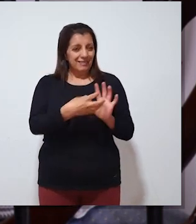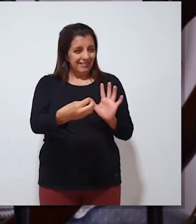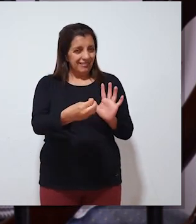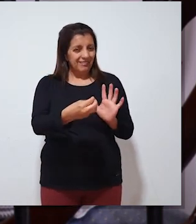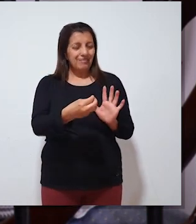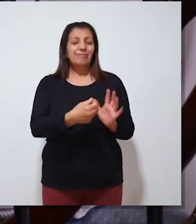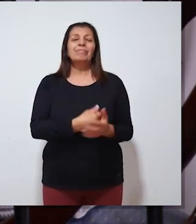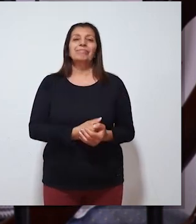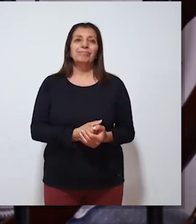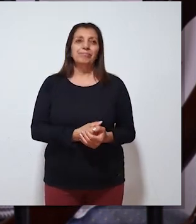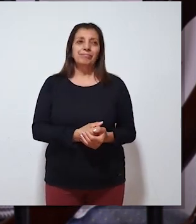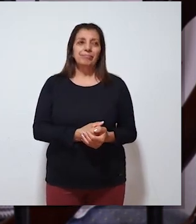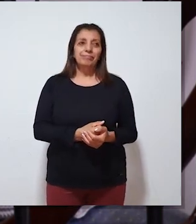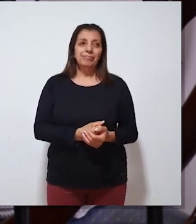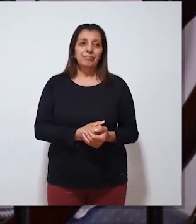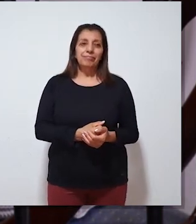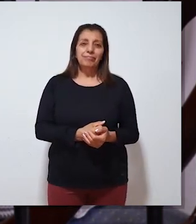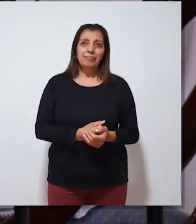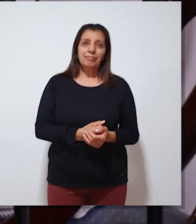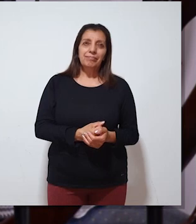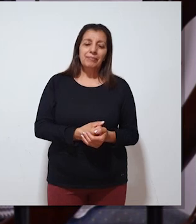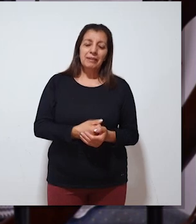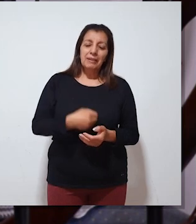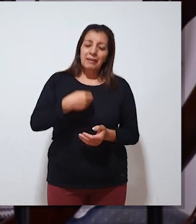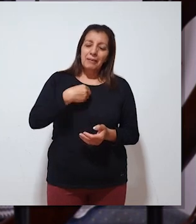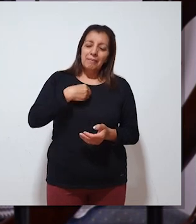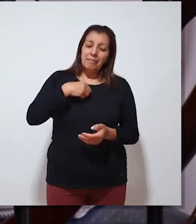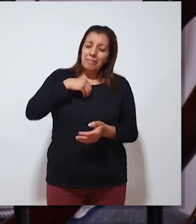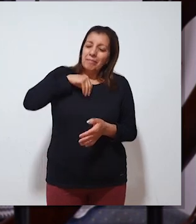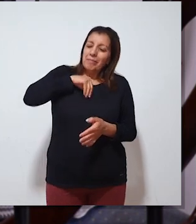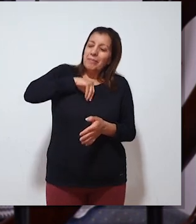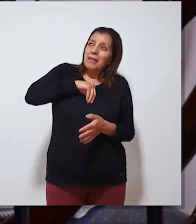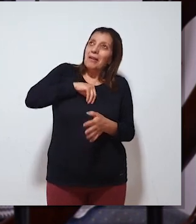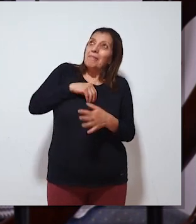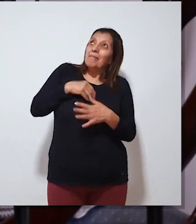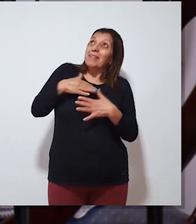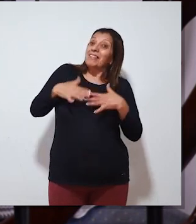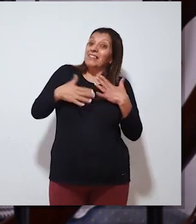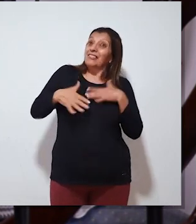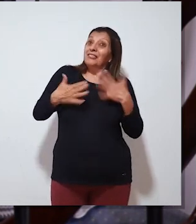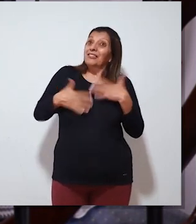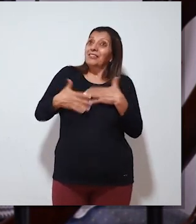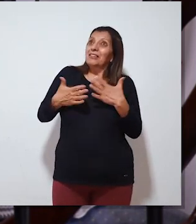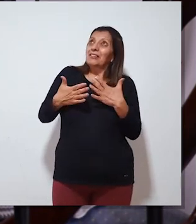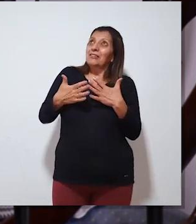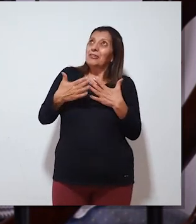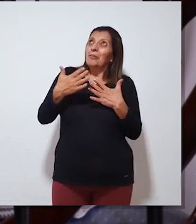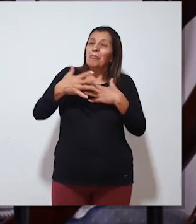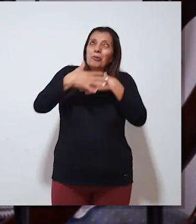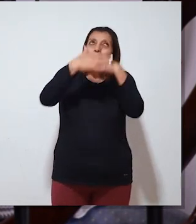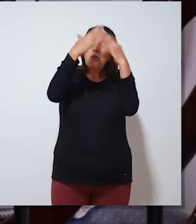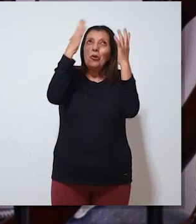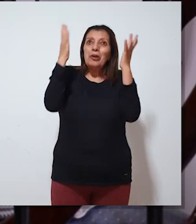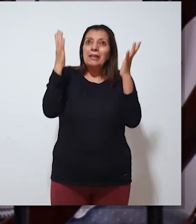maravillas. Proclama mi alma la grandeza del Señor. Se alegra